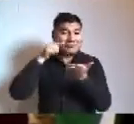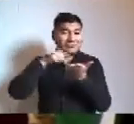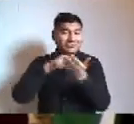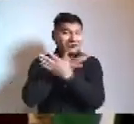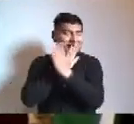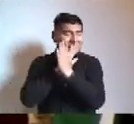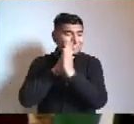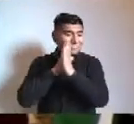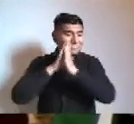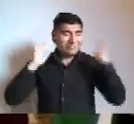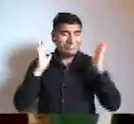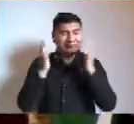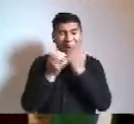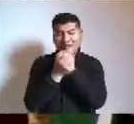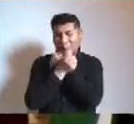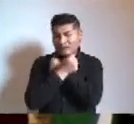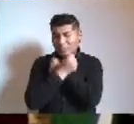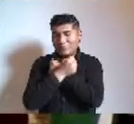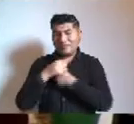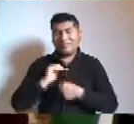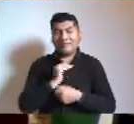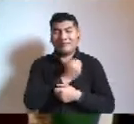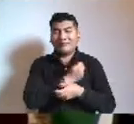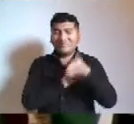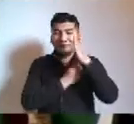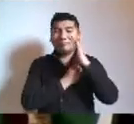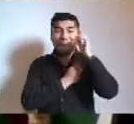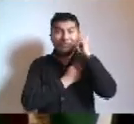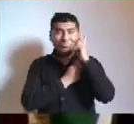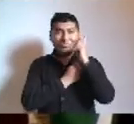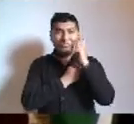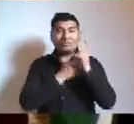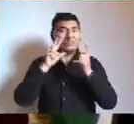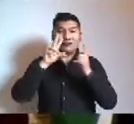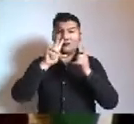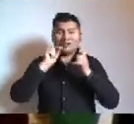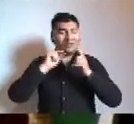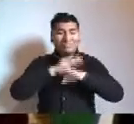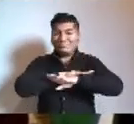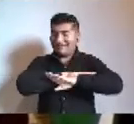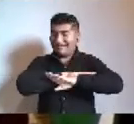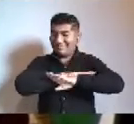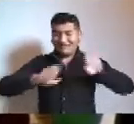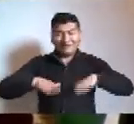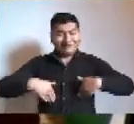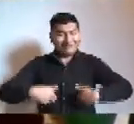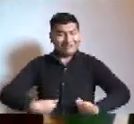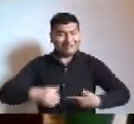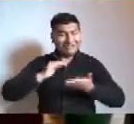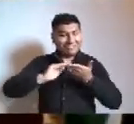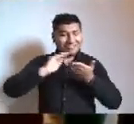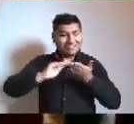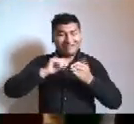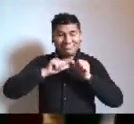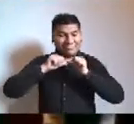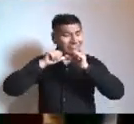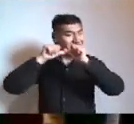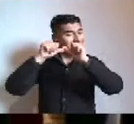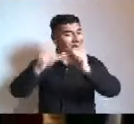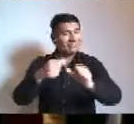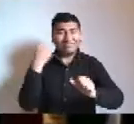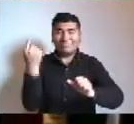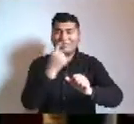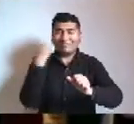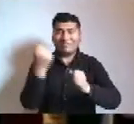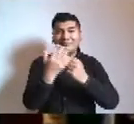amor tan grande de nuestro Dios, que no se cansa de perdonar, que siempre está con